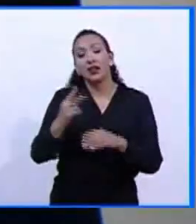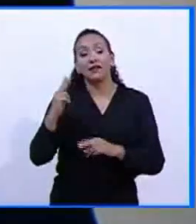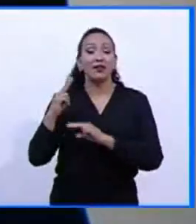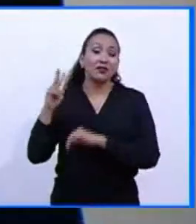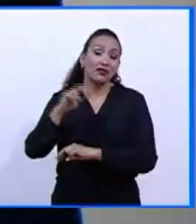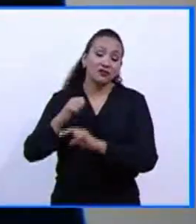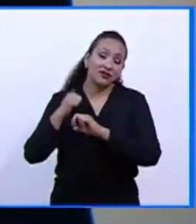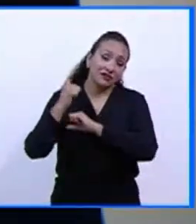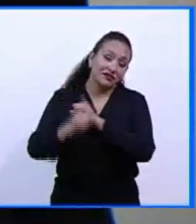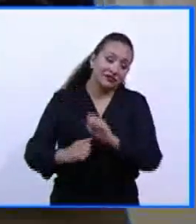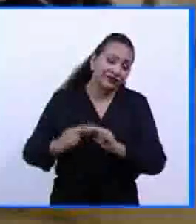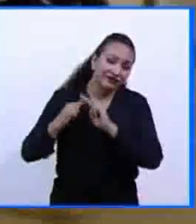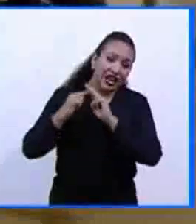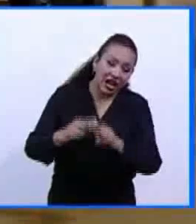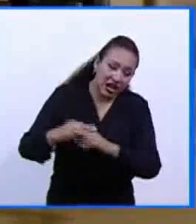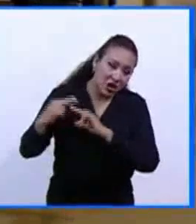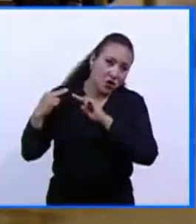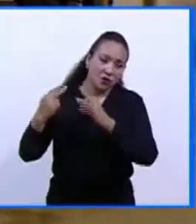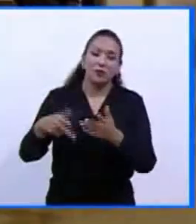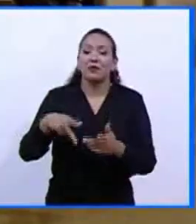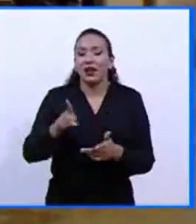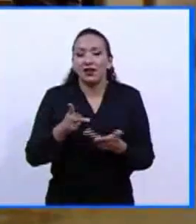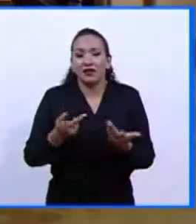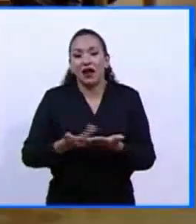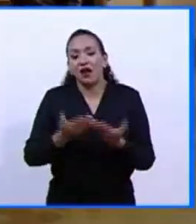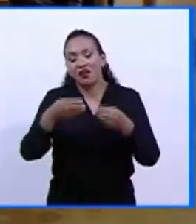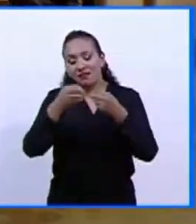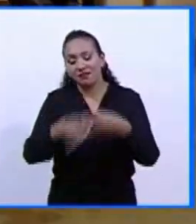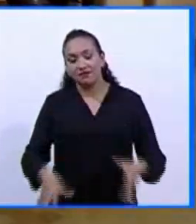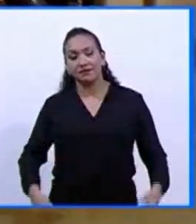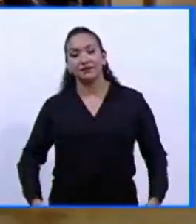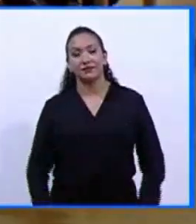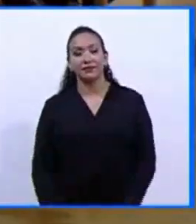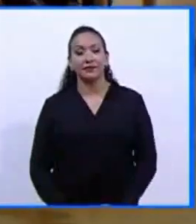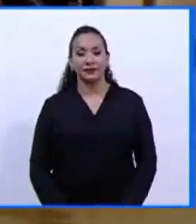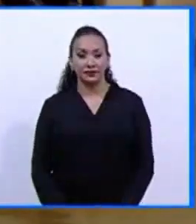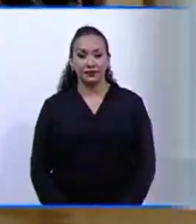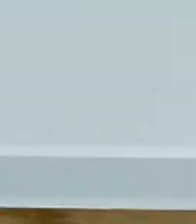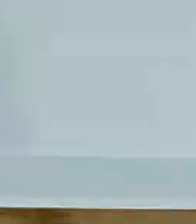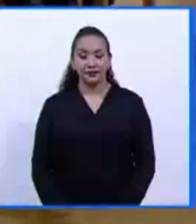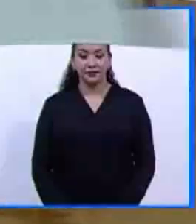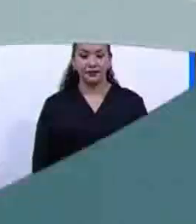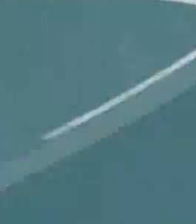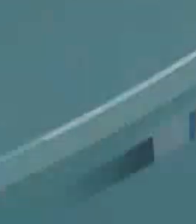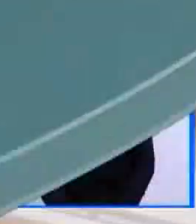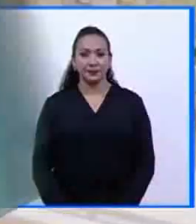Para el canal del Poder Judicial de la Federación, Laura Murillo.